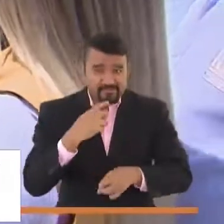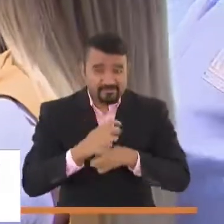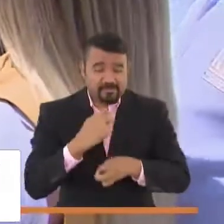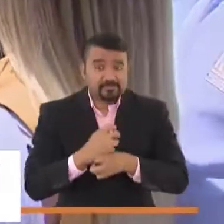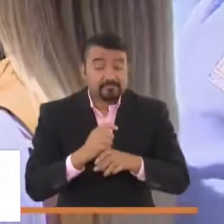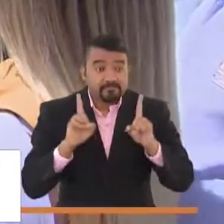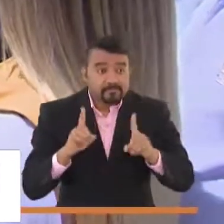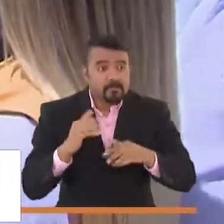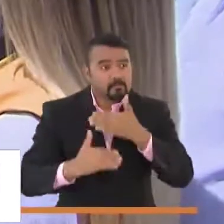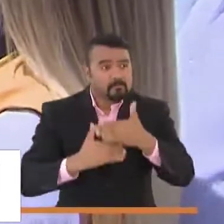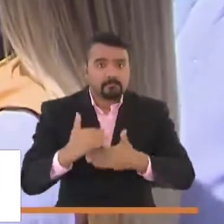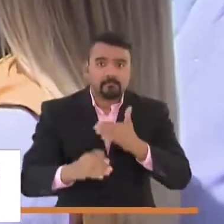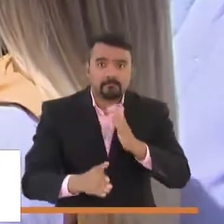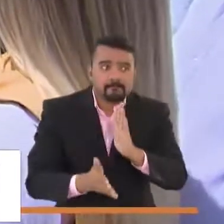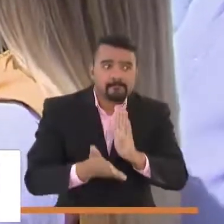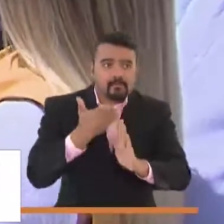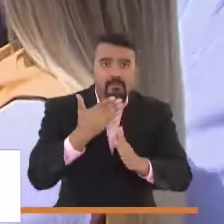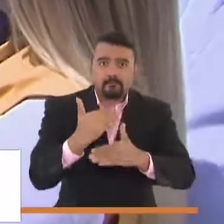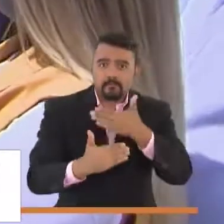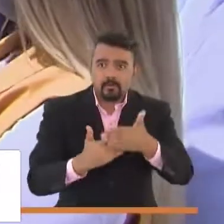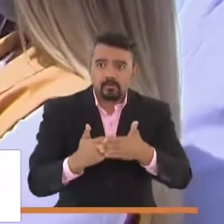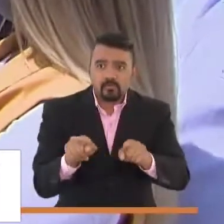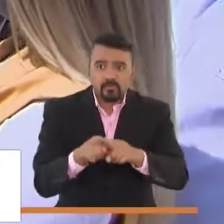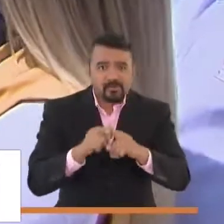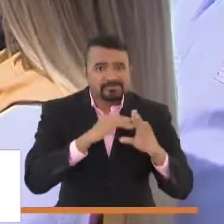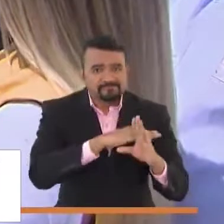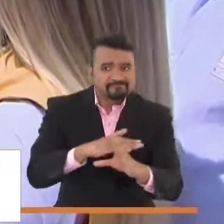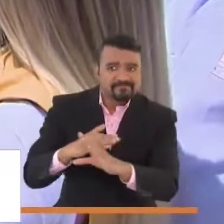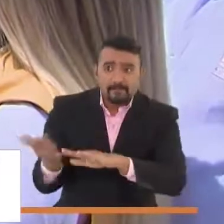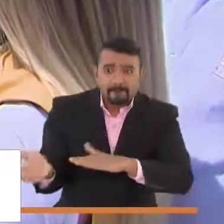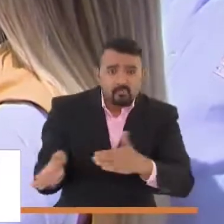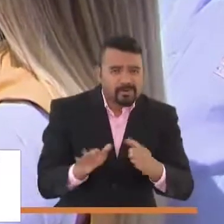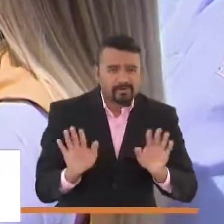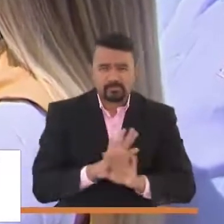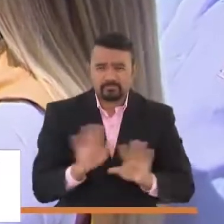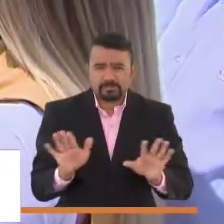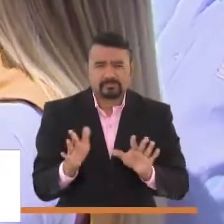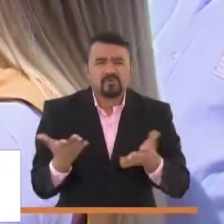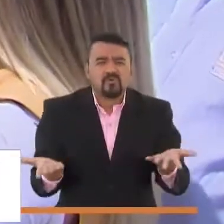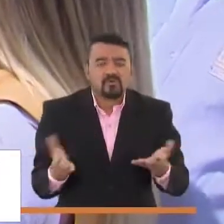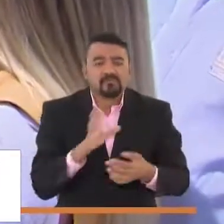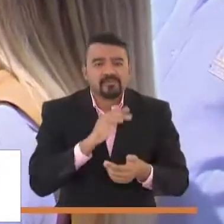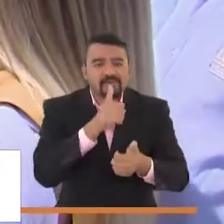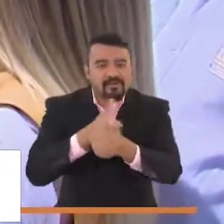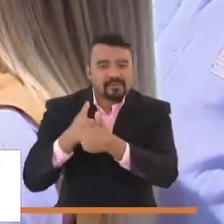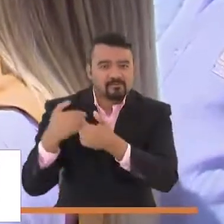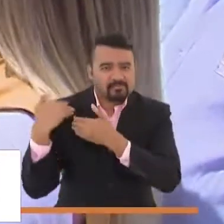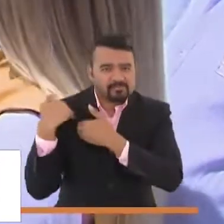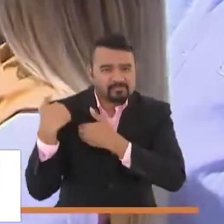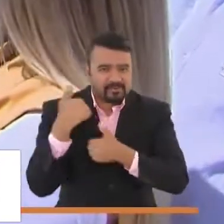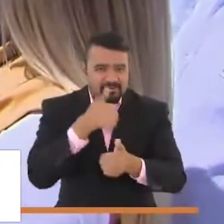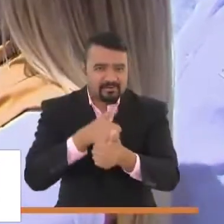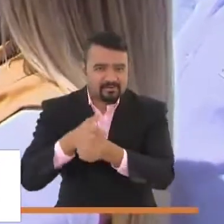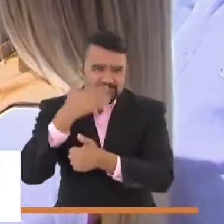más personas, presidente y concejales, necesitamos de la ayuda de cada uno de los envigadeños. No tenemos